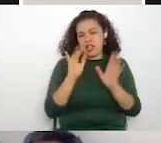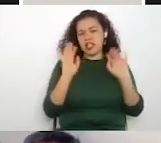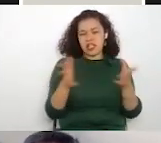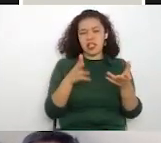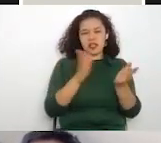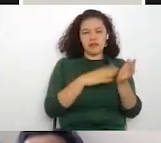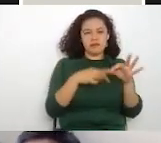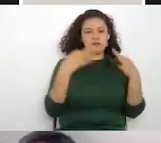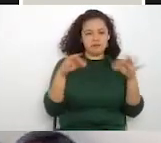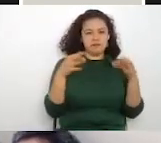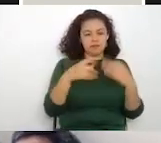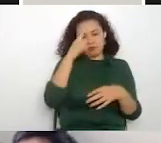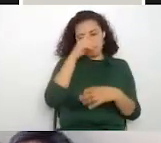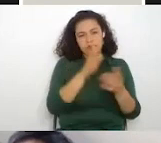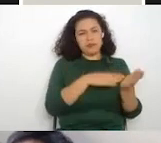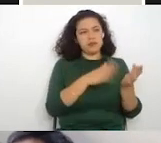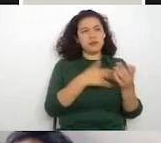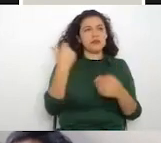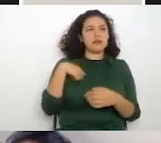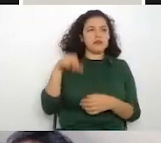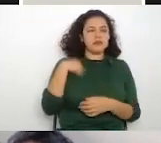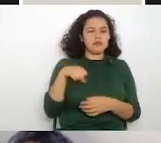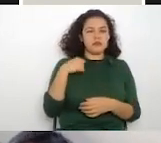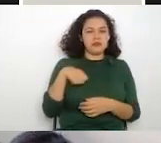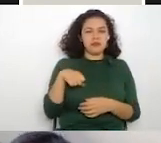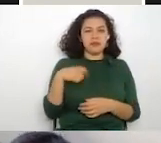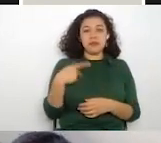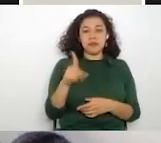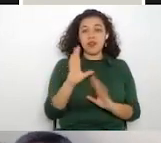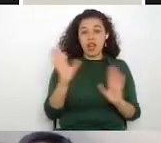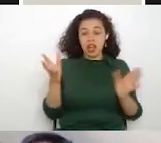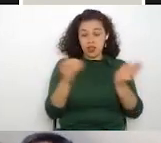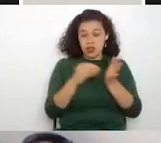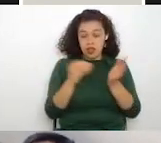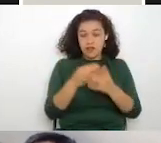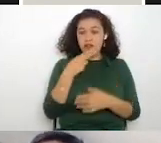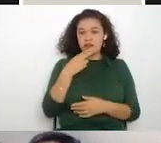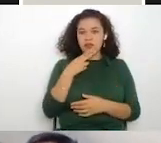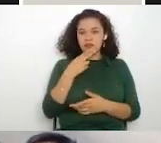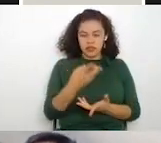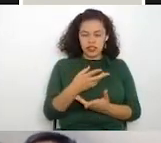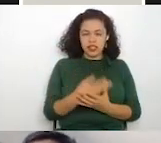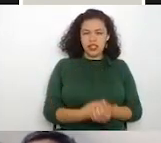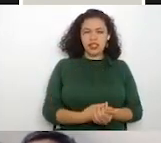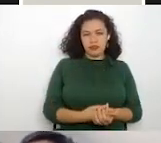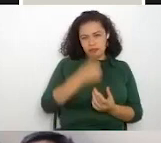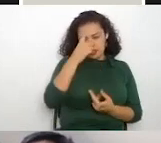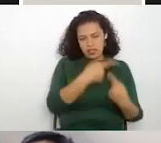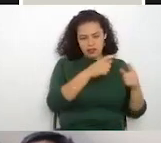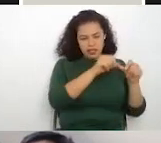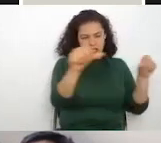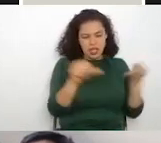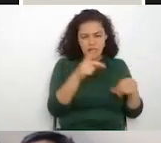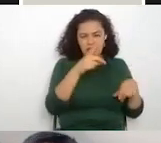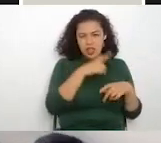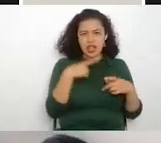archivos del documento obsoleto. Pero los que están en circulación, digamos, disponibles en las diferentes áreas, esos se